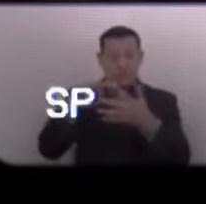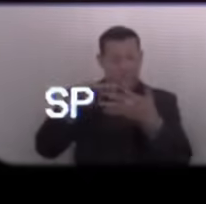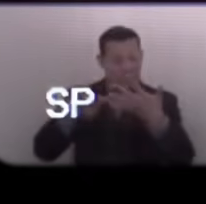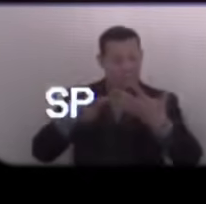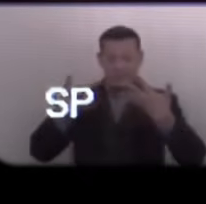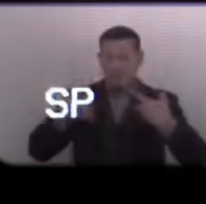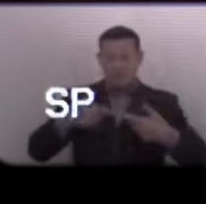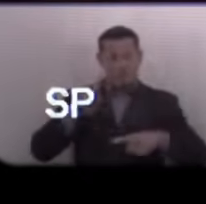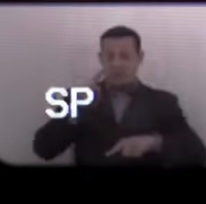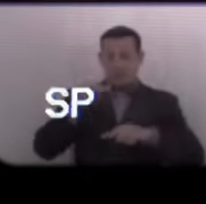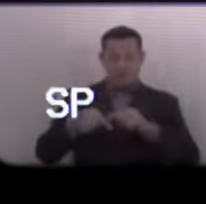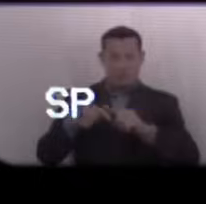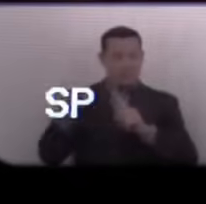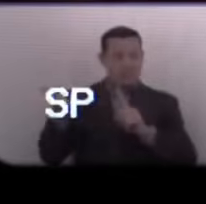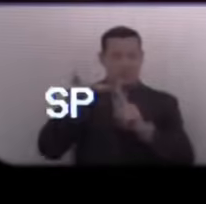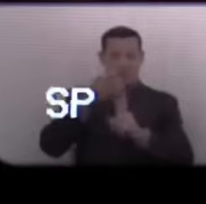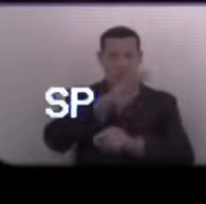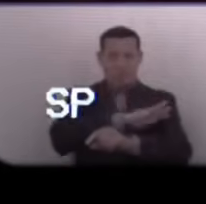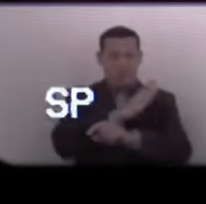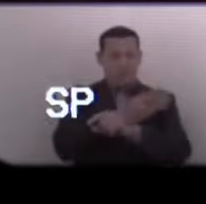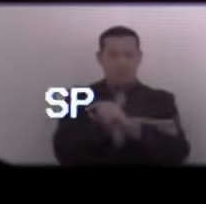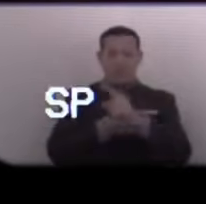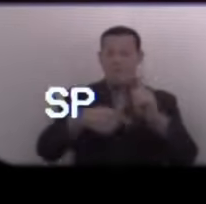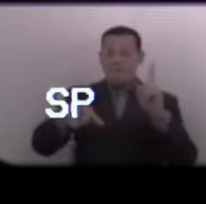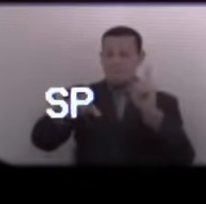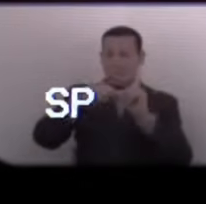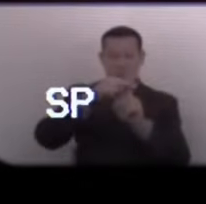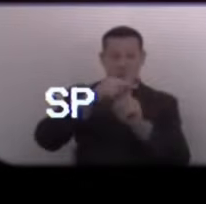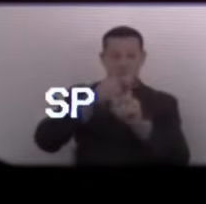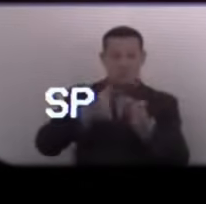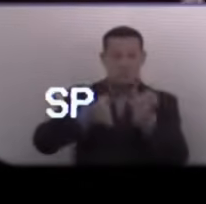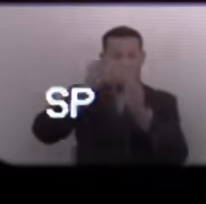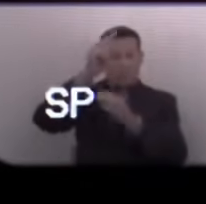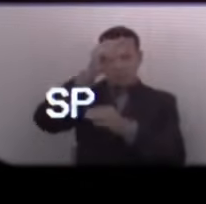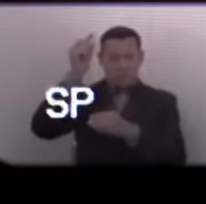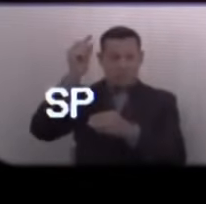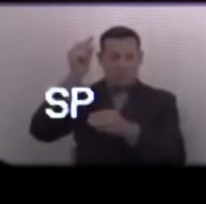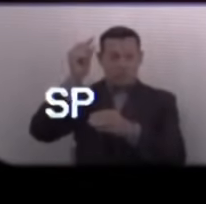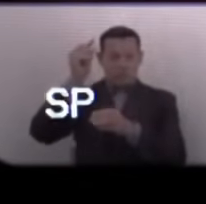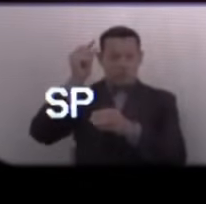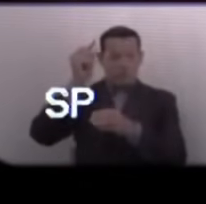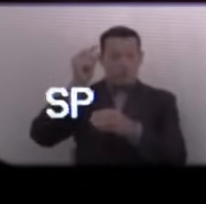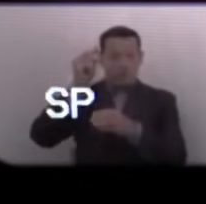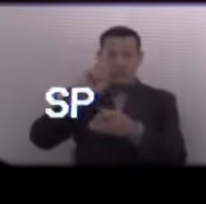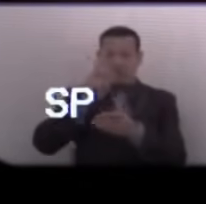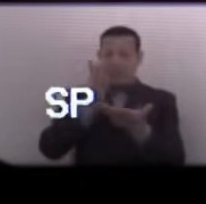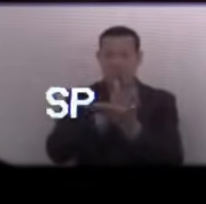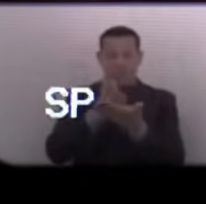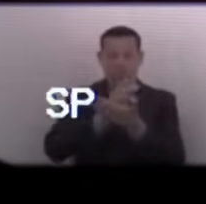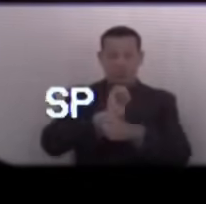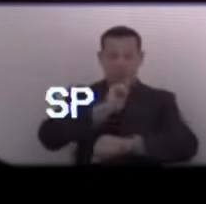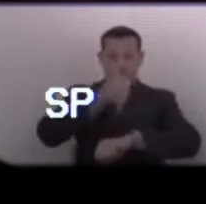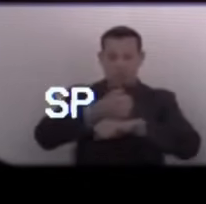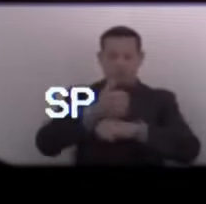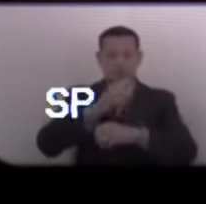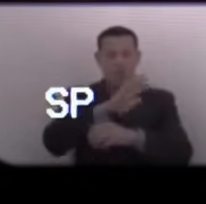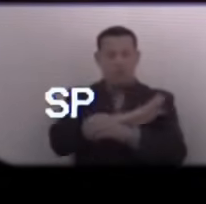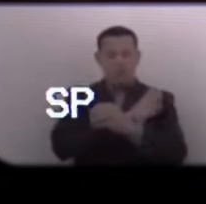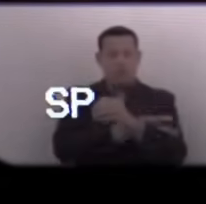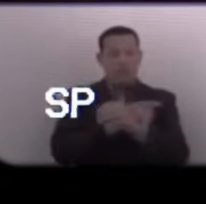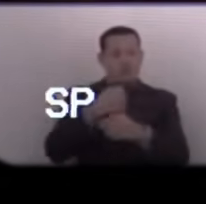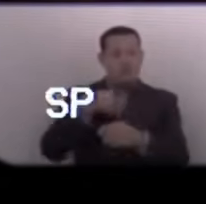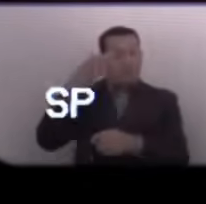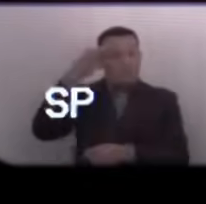no se pueden dar estos poderes adicionales a las instituciones sin ningún contrapeso. Es por esto que creo también que